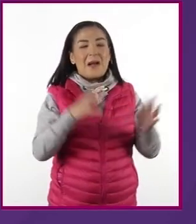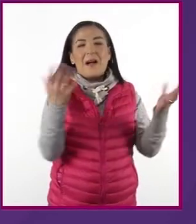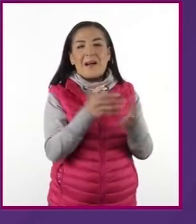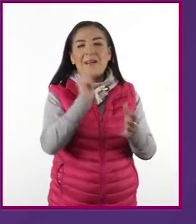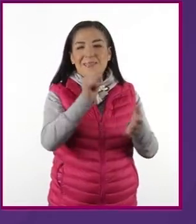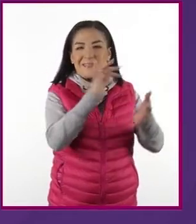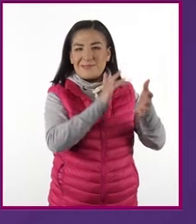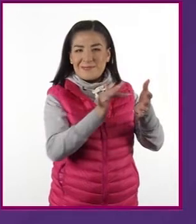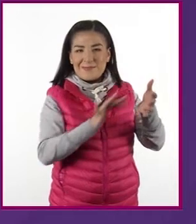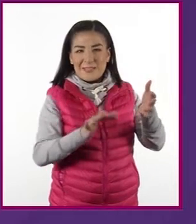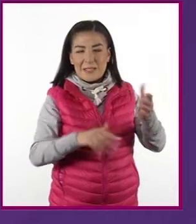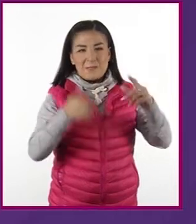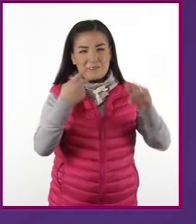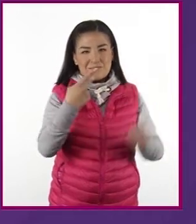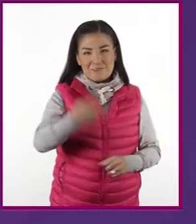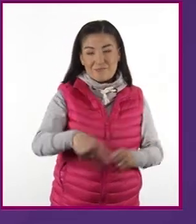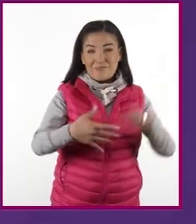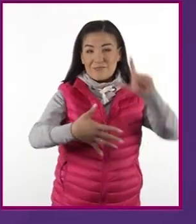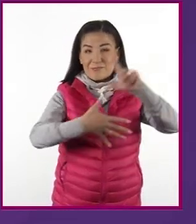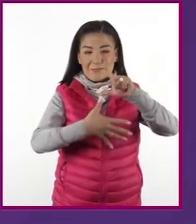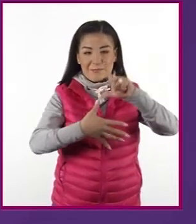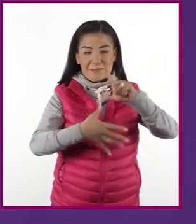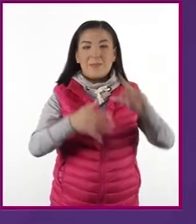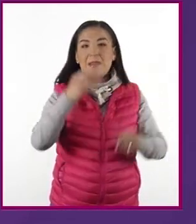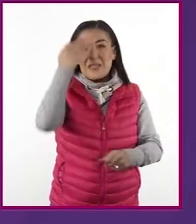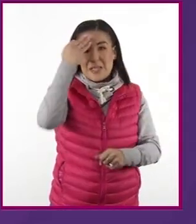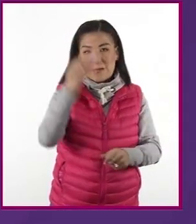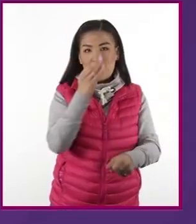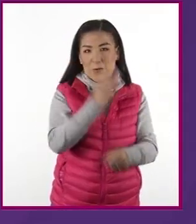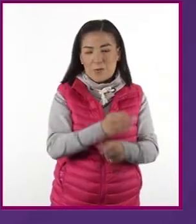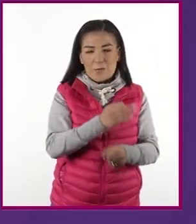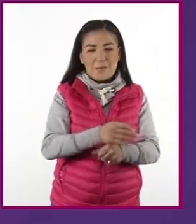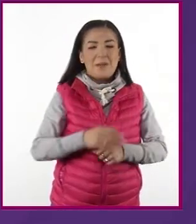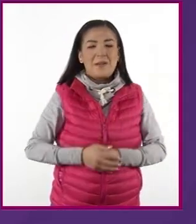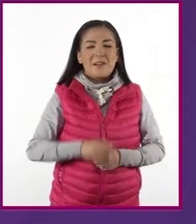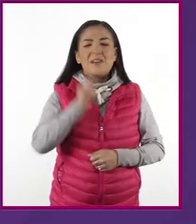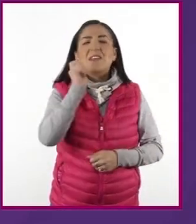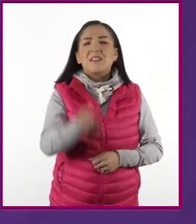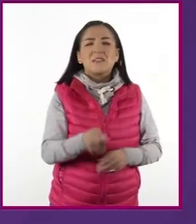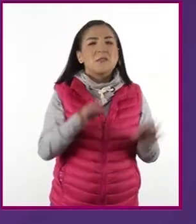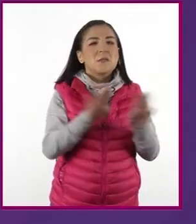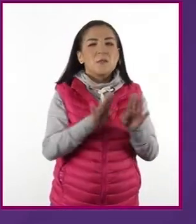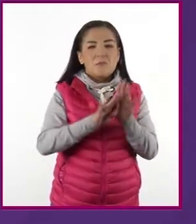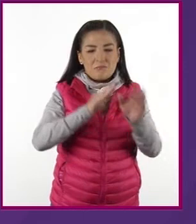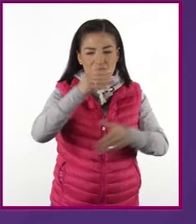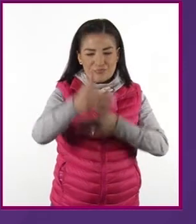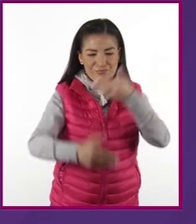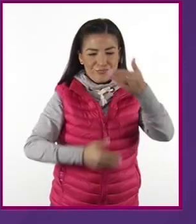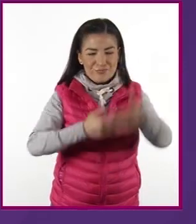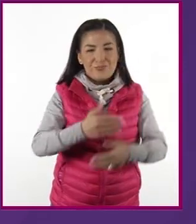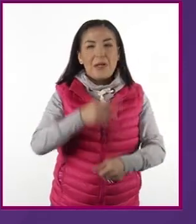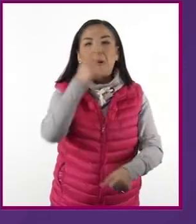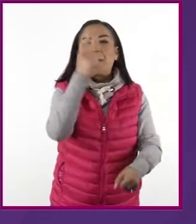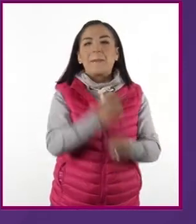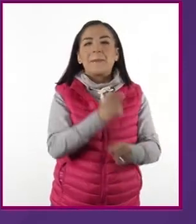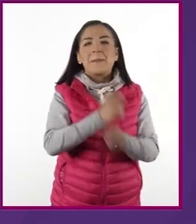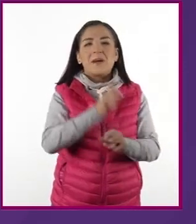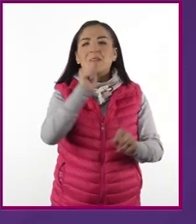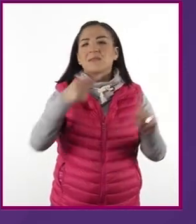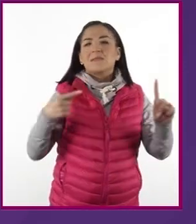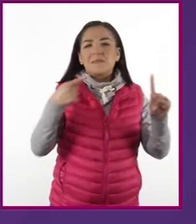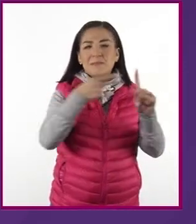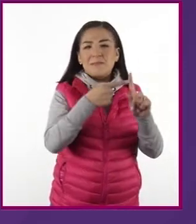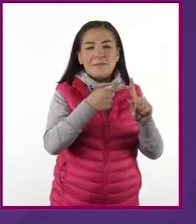latinoamericana actual ha sido el surgimiento y el avance al primer plano de un dinámico y